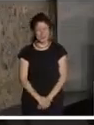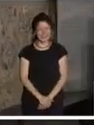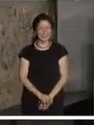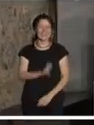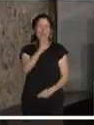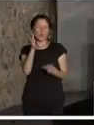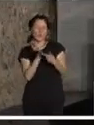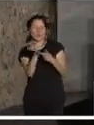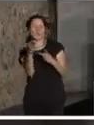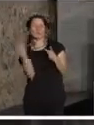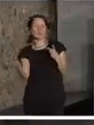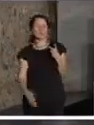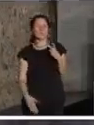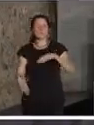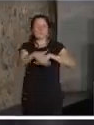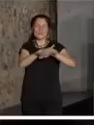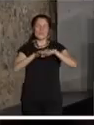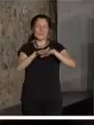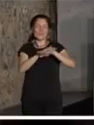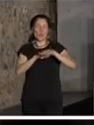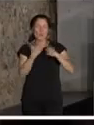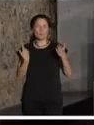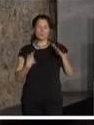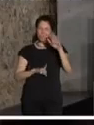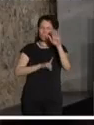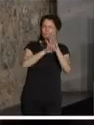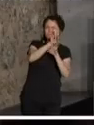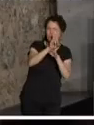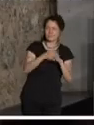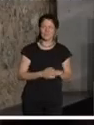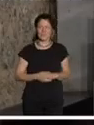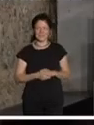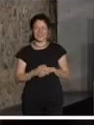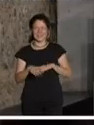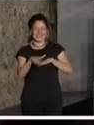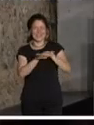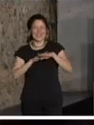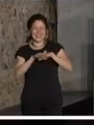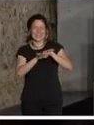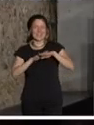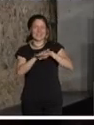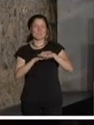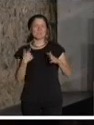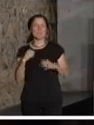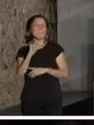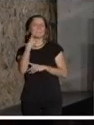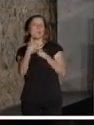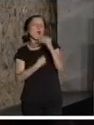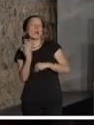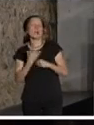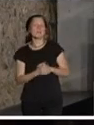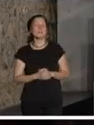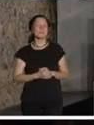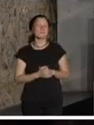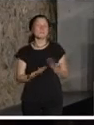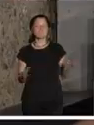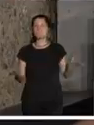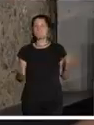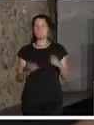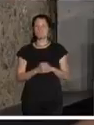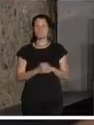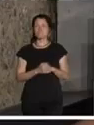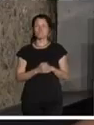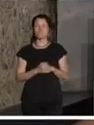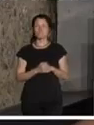la otra opción que hay es un gobierno que avance Un gobierno que lo primero que haga sea disminuir